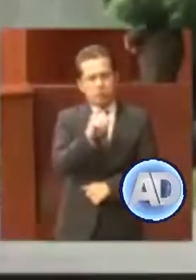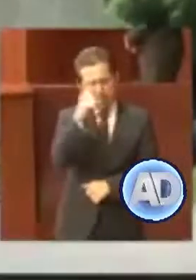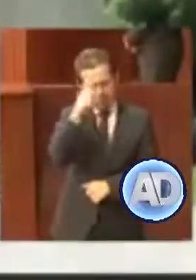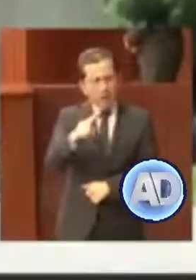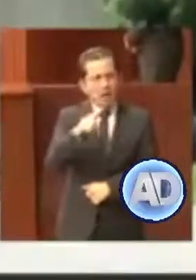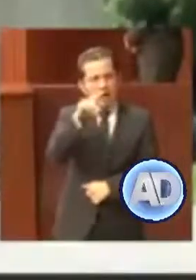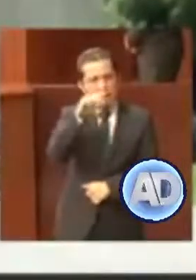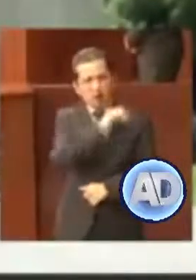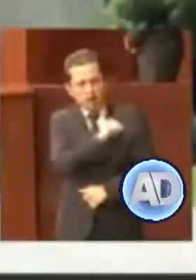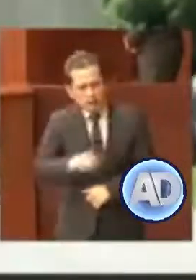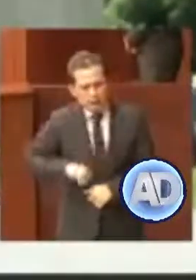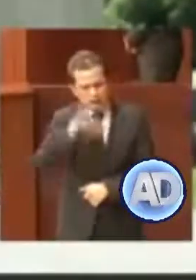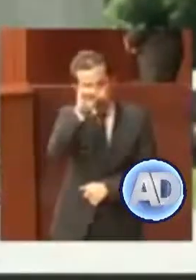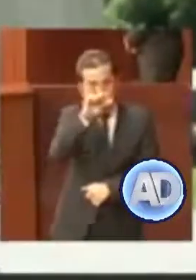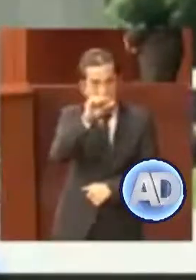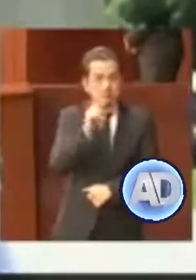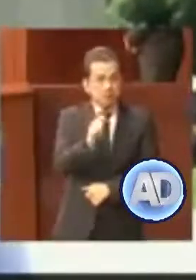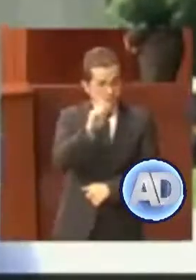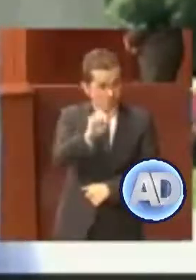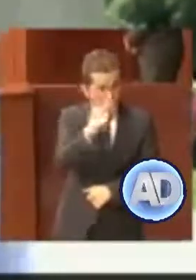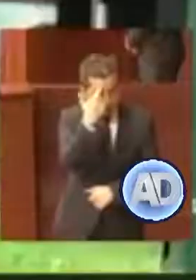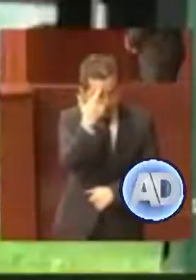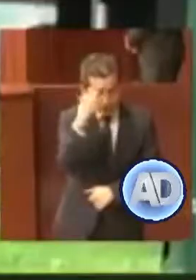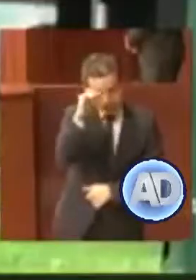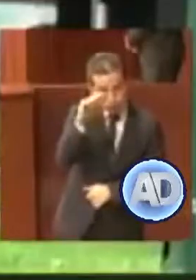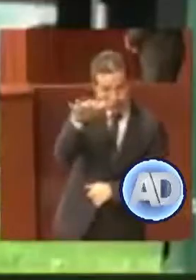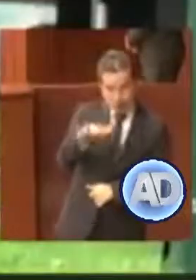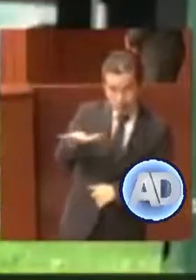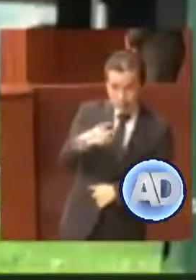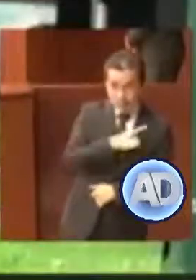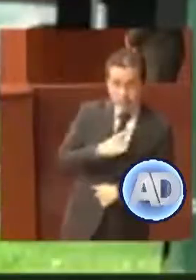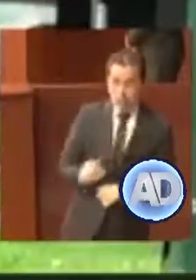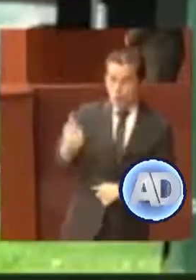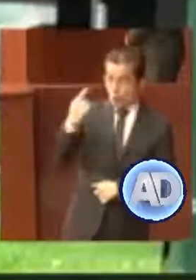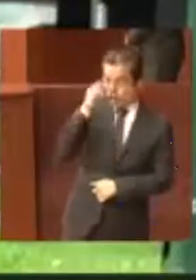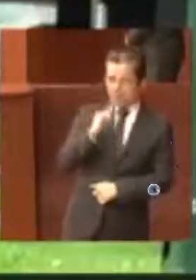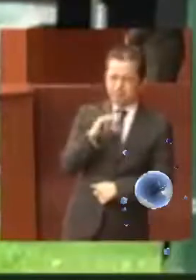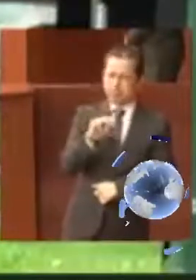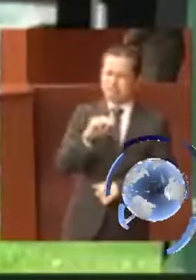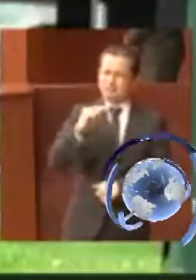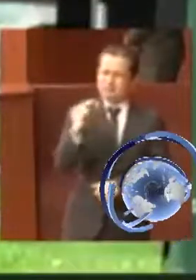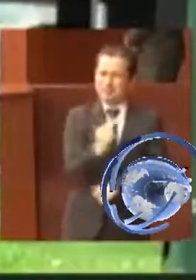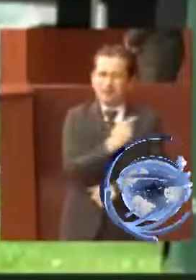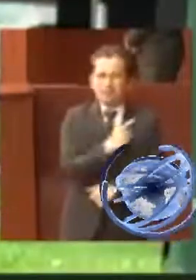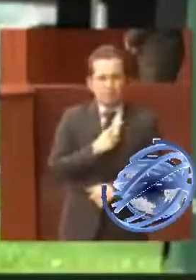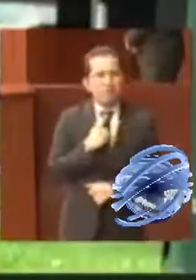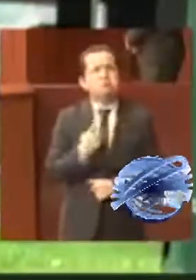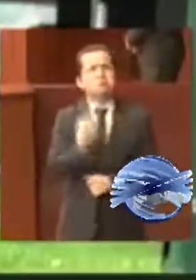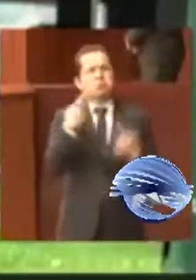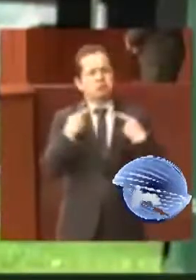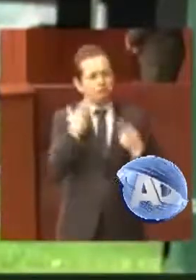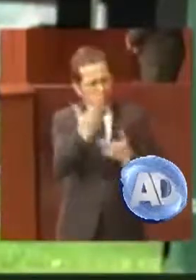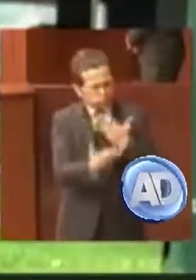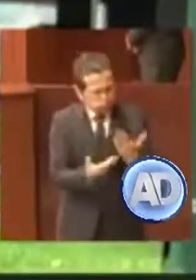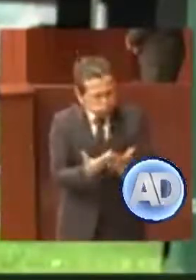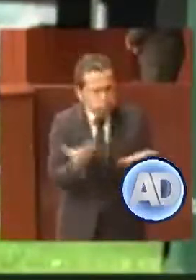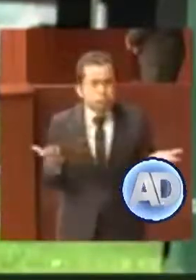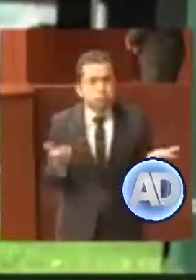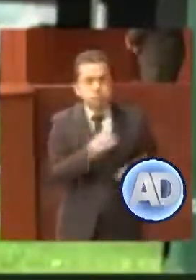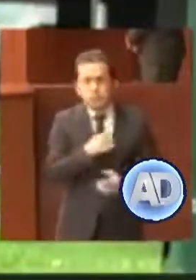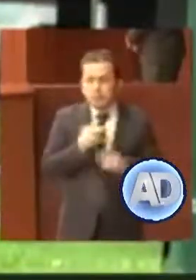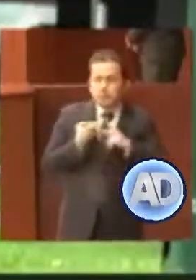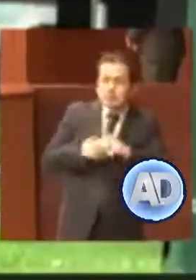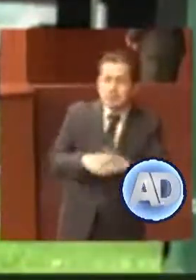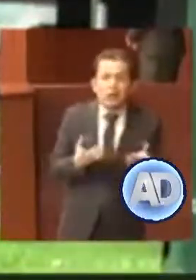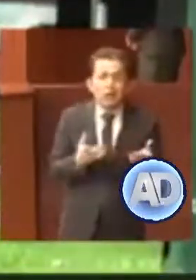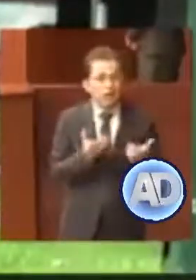Por unanimidad, los magistrados declararon existentes las faltas atribuidas al PT al transmitir spots de su candidato Patricio Zambrano,